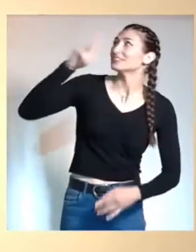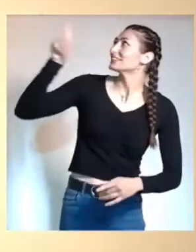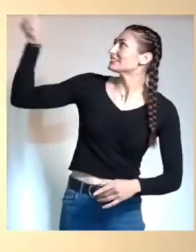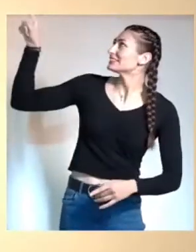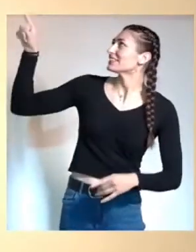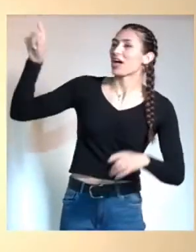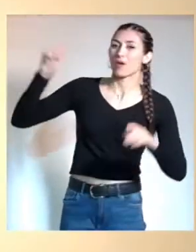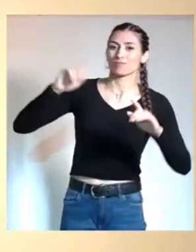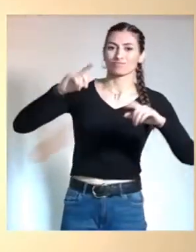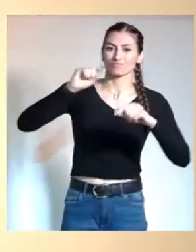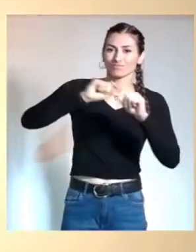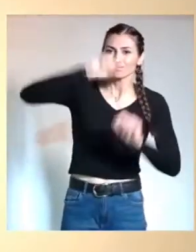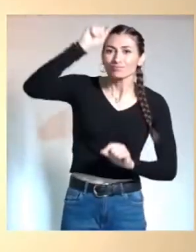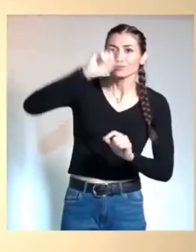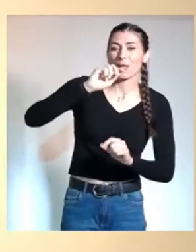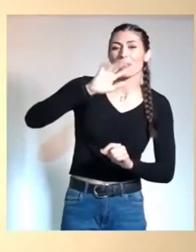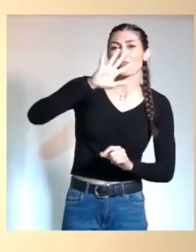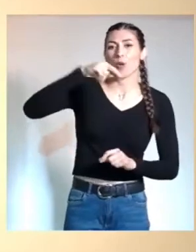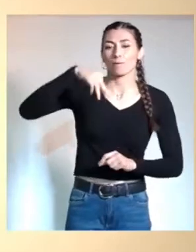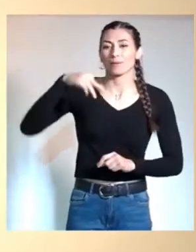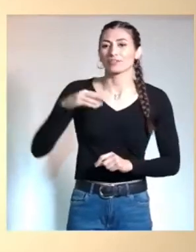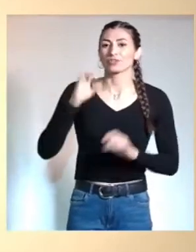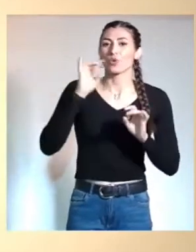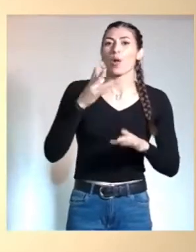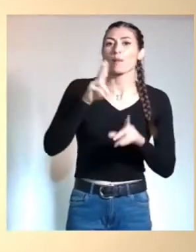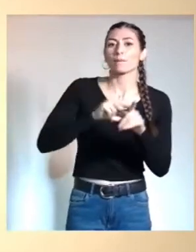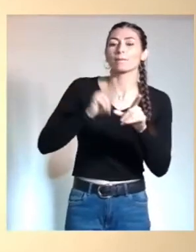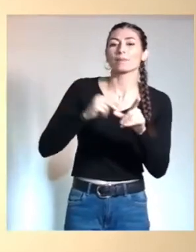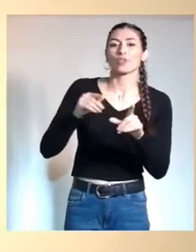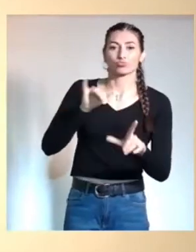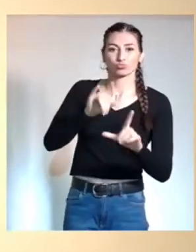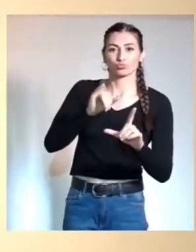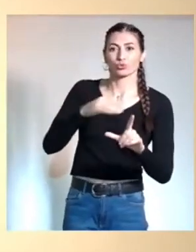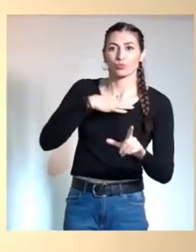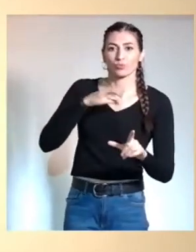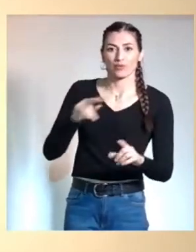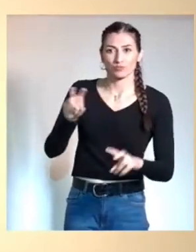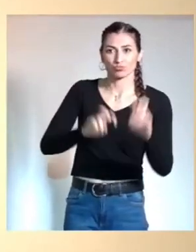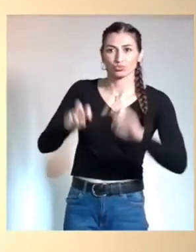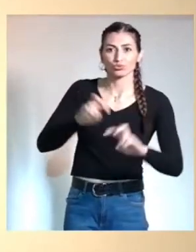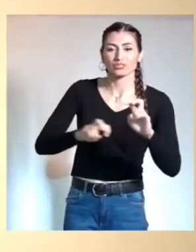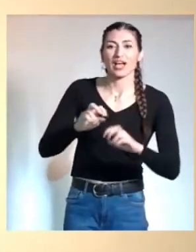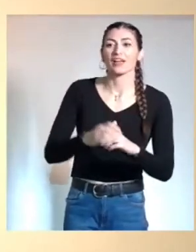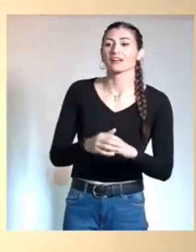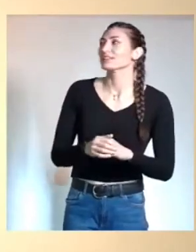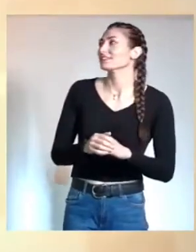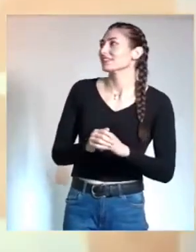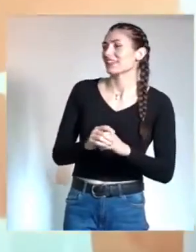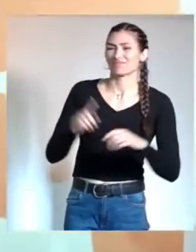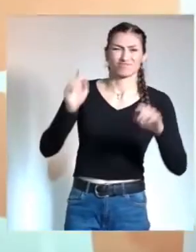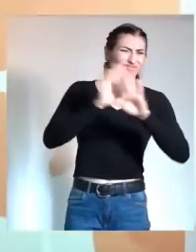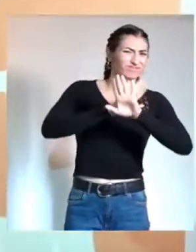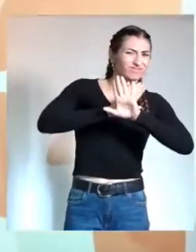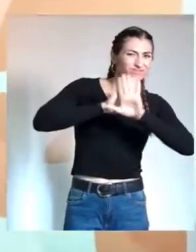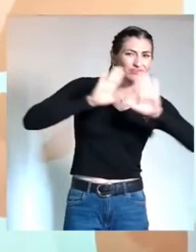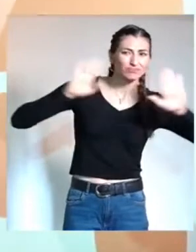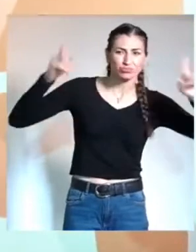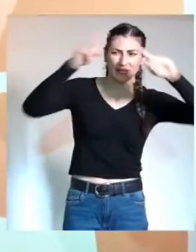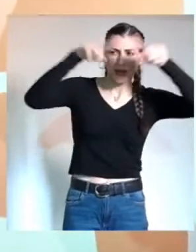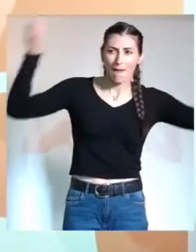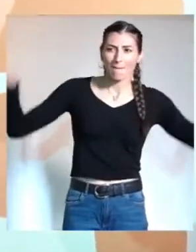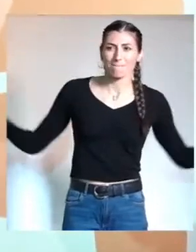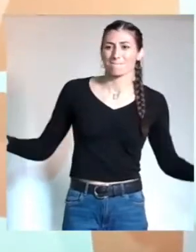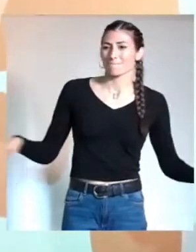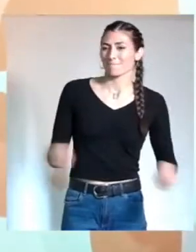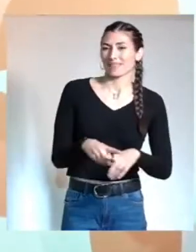vídeo que podéis buscar en YouTube de los poderosos quieren irse a Santa María de Pollos, que la pantalla decía Jorge que tendría que llegar hasta Santa